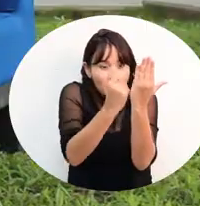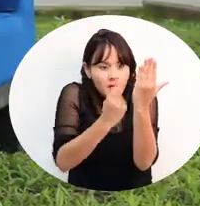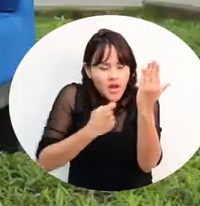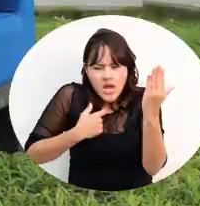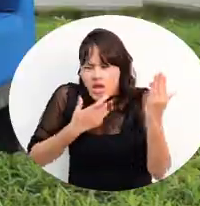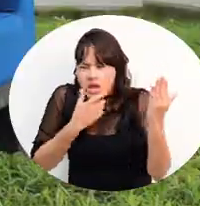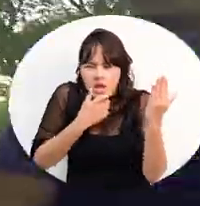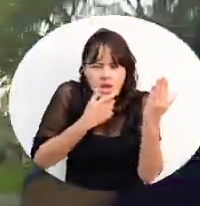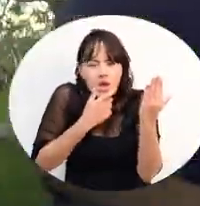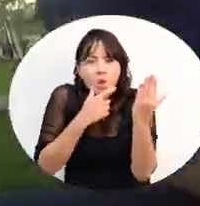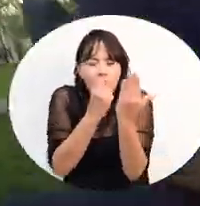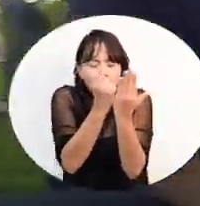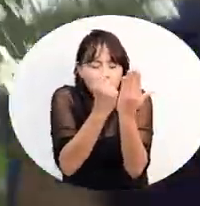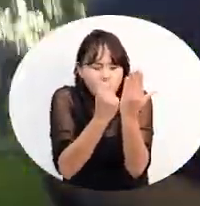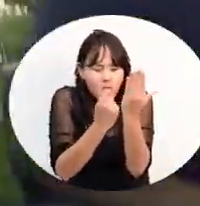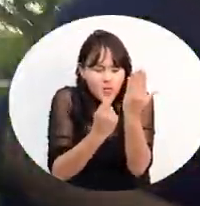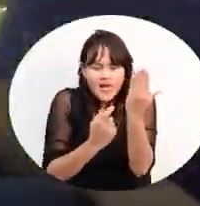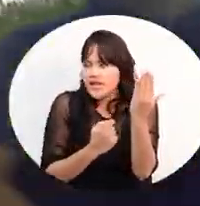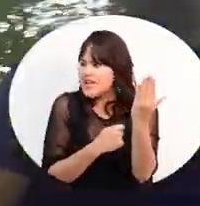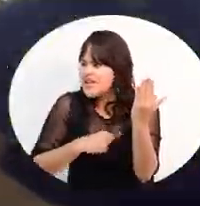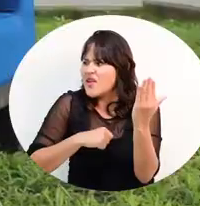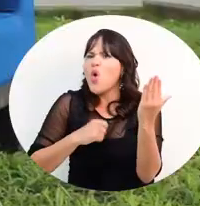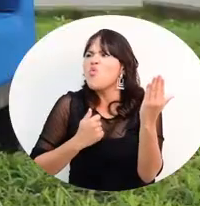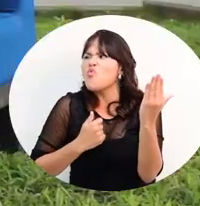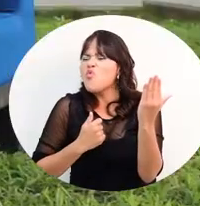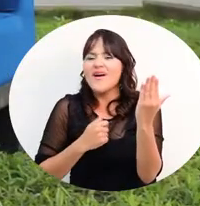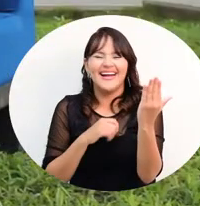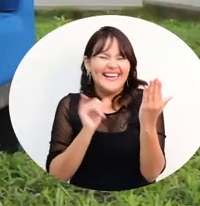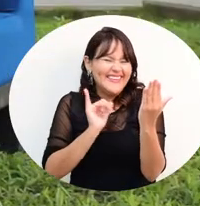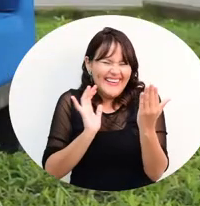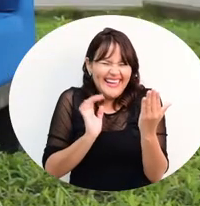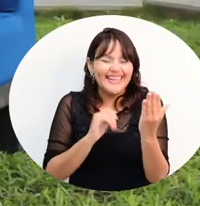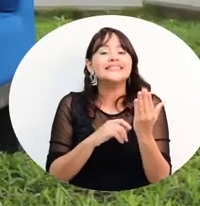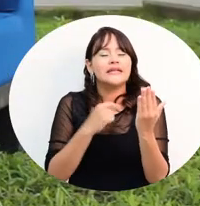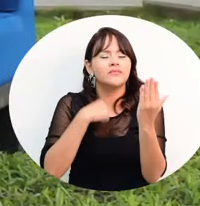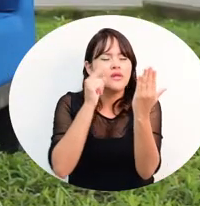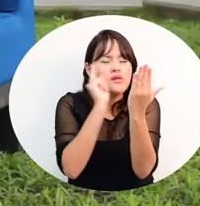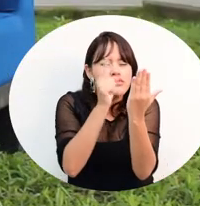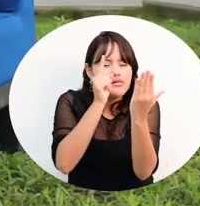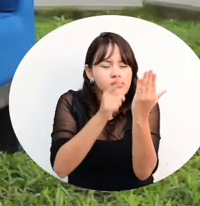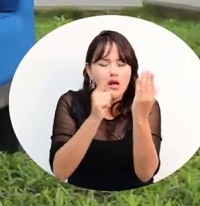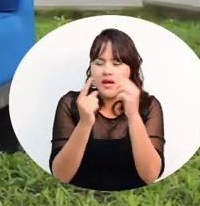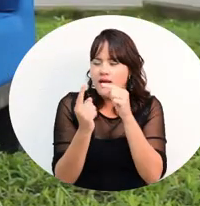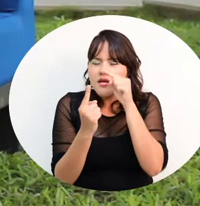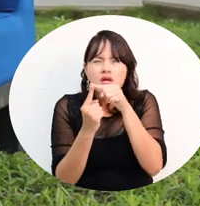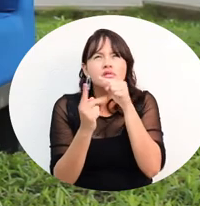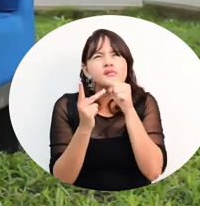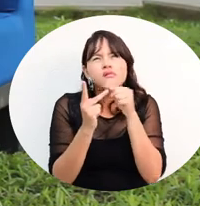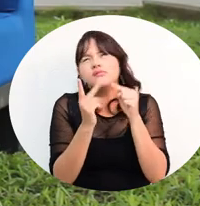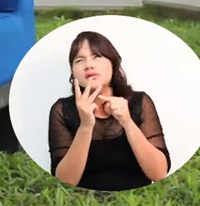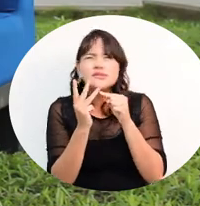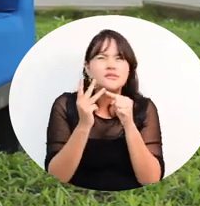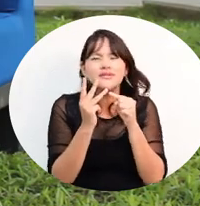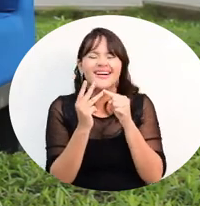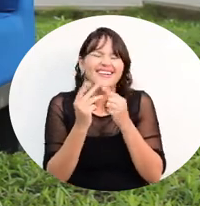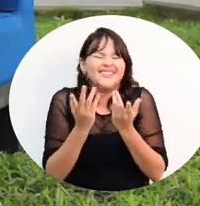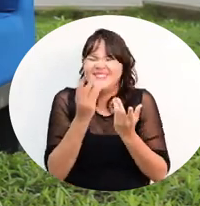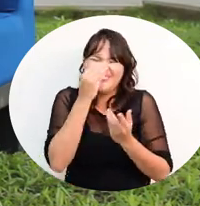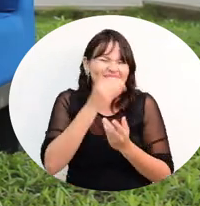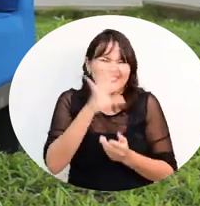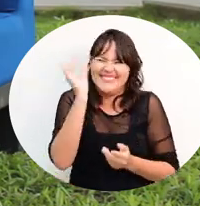Así cuando estás entrando, ¿qué voy a hacer aquí? ¿Por qué preguntas de dónde? ¡Ey, sóplame, sóplame! En ese momento piensas en el Team Marido Doping, güey, pero nada, eso no